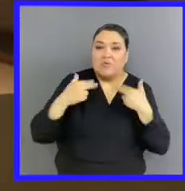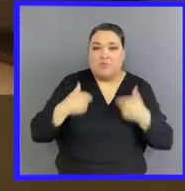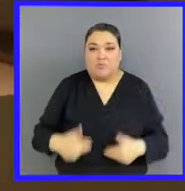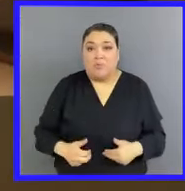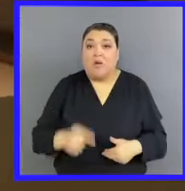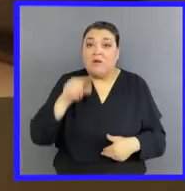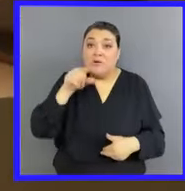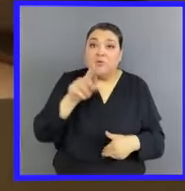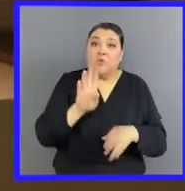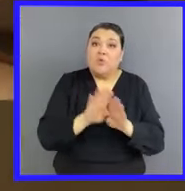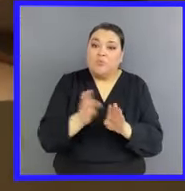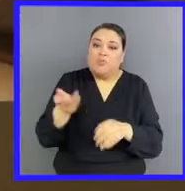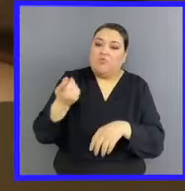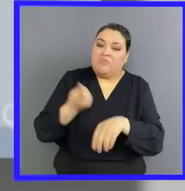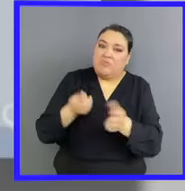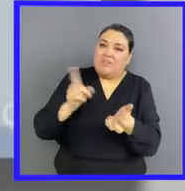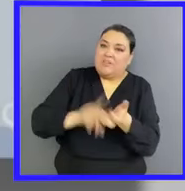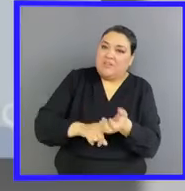Judicial de la Federación.